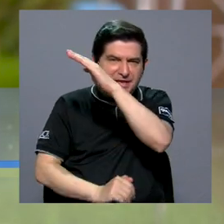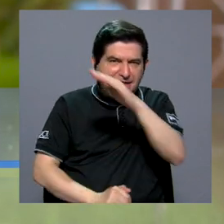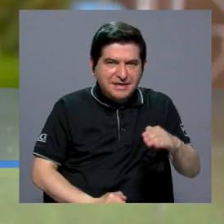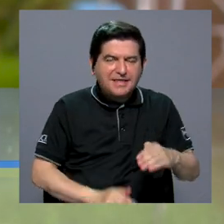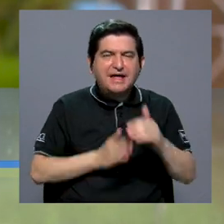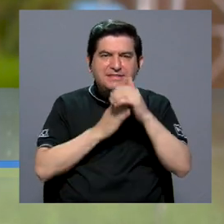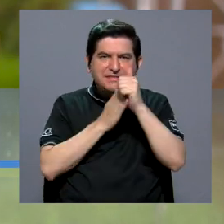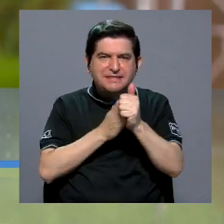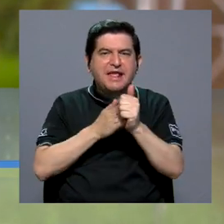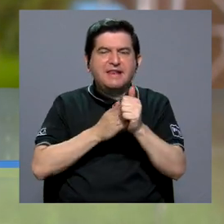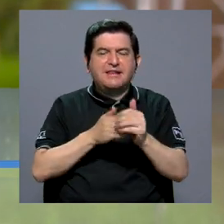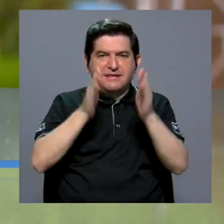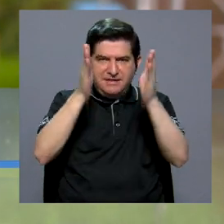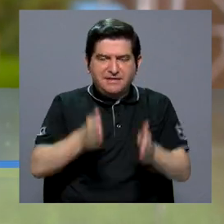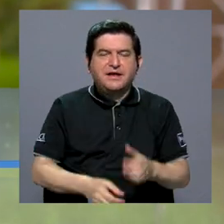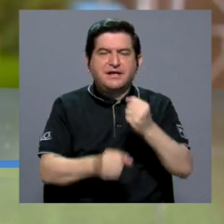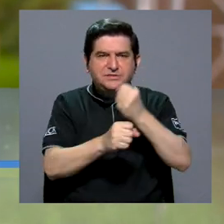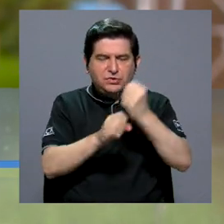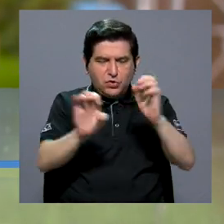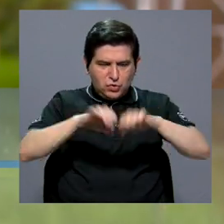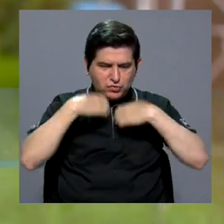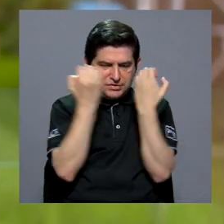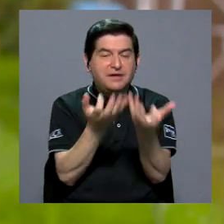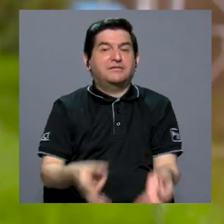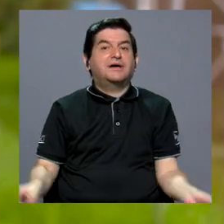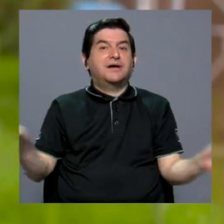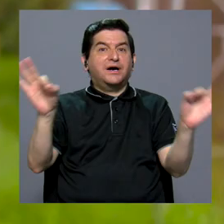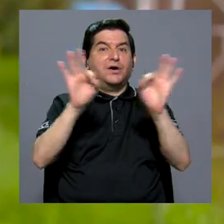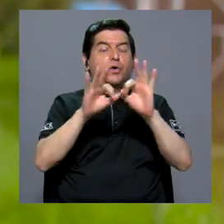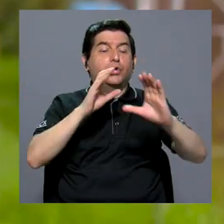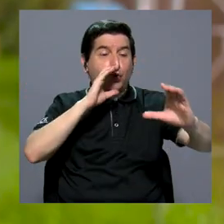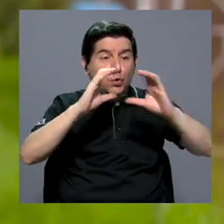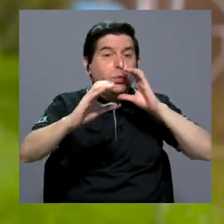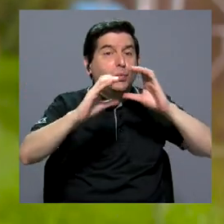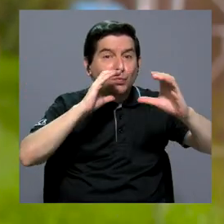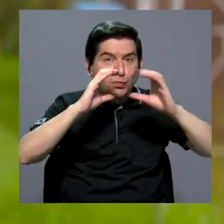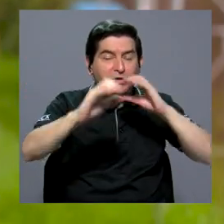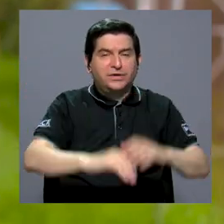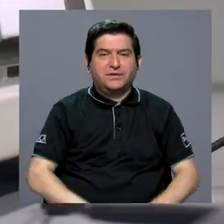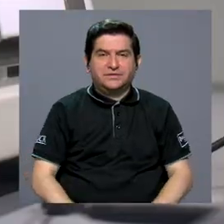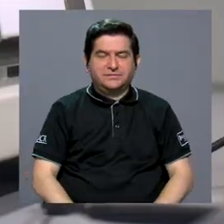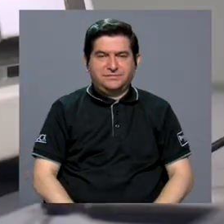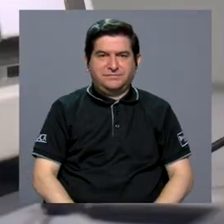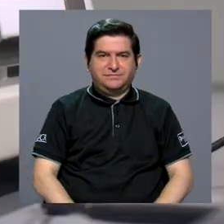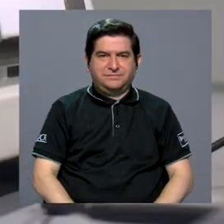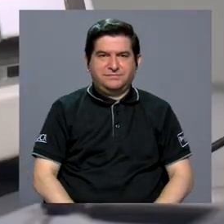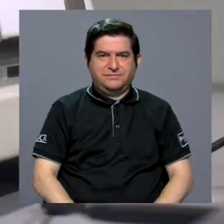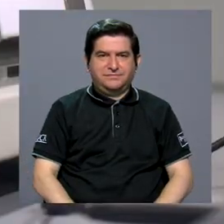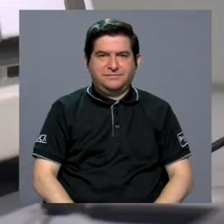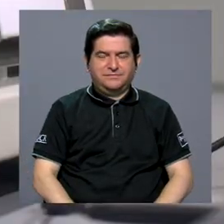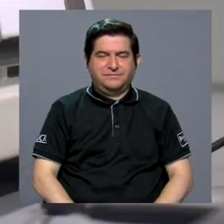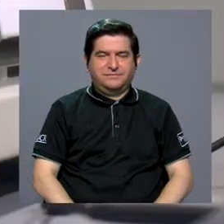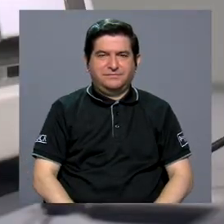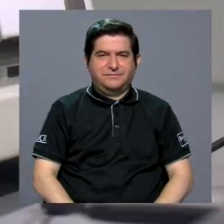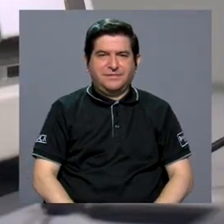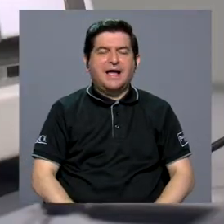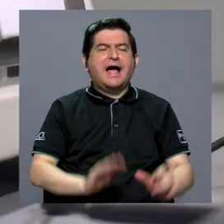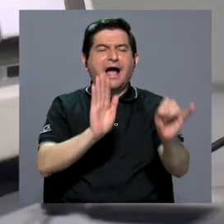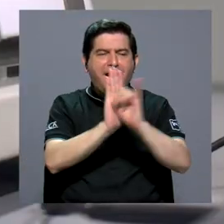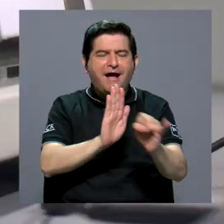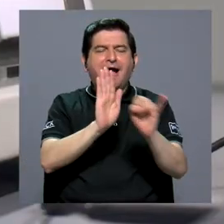denominar, que sería el liderazgo, por ejemplo, el trabajo en equipo es muy importante, la comunicación, el tener